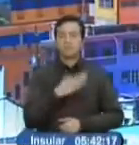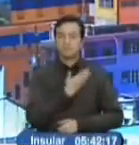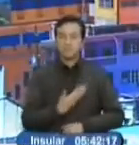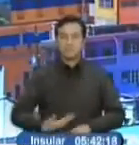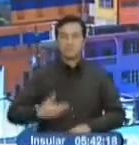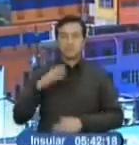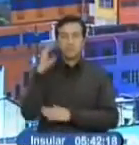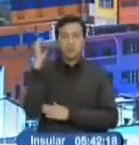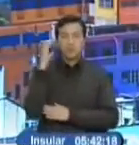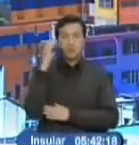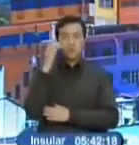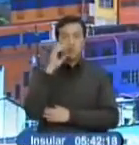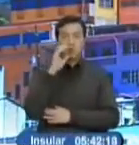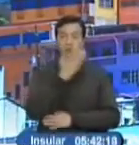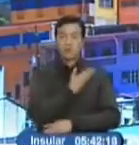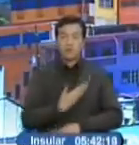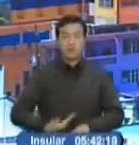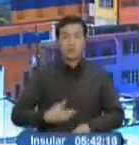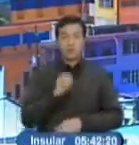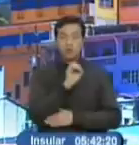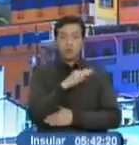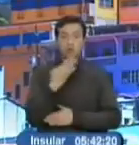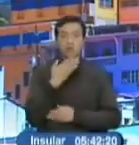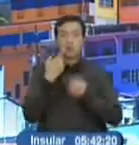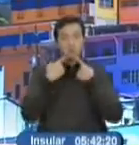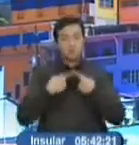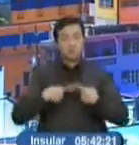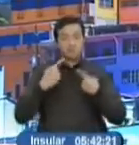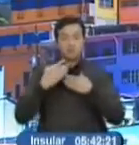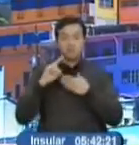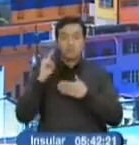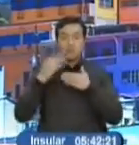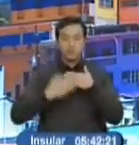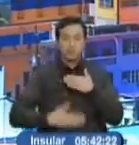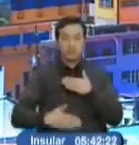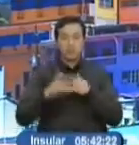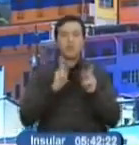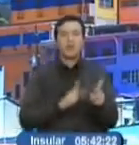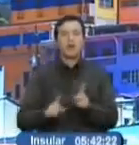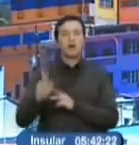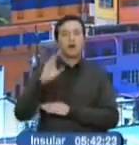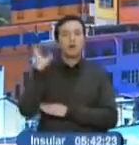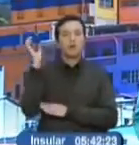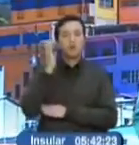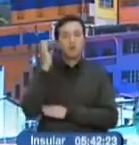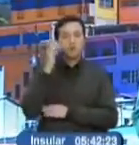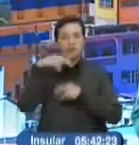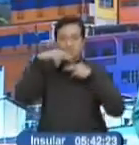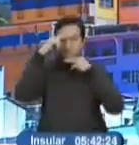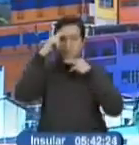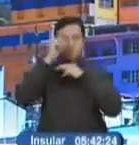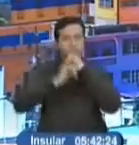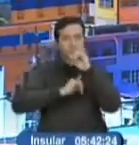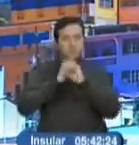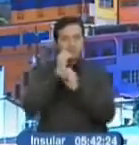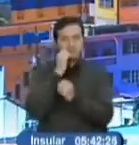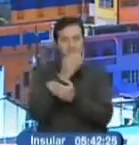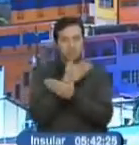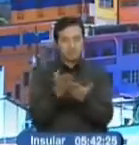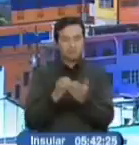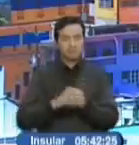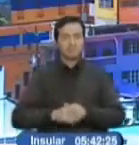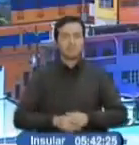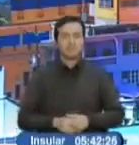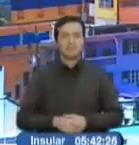juan manuel santos y barack obama de los eeuu darán a conocer la fase 2 del plan colombia más noticias internacionales en resumen a